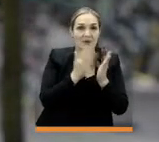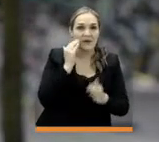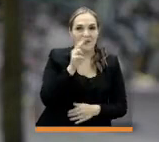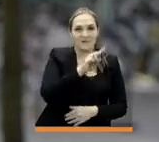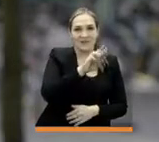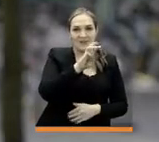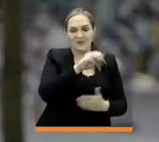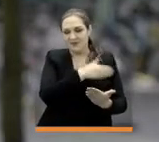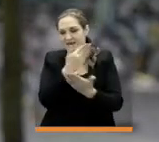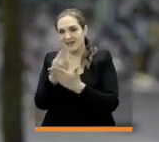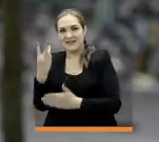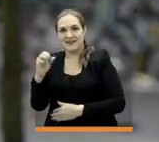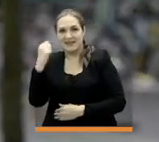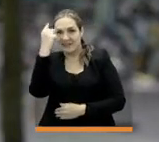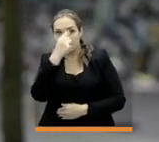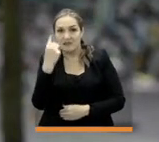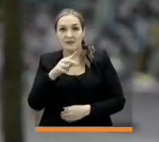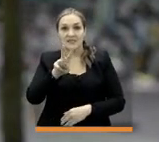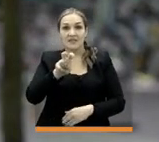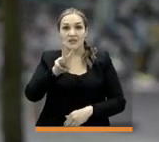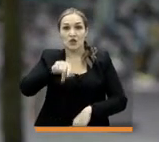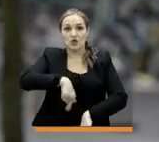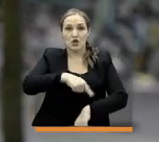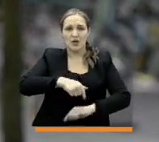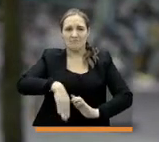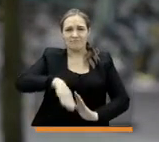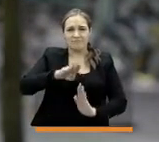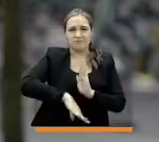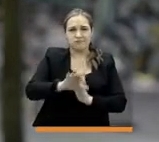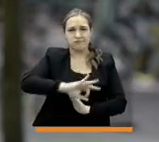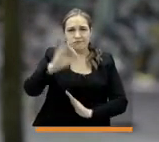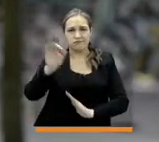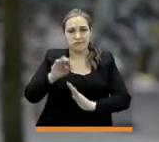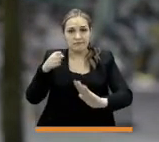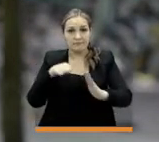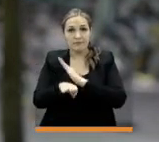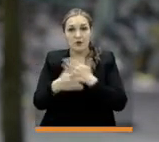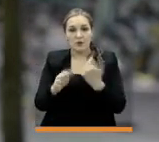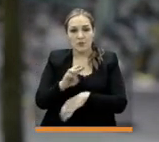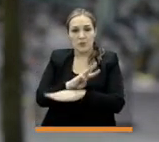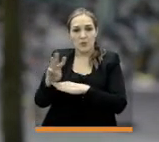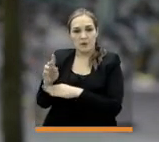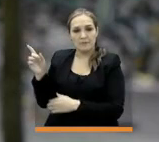septiembre, 72 horas de descuentos. Ingresa ya a